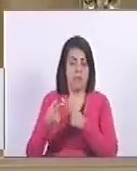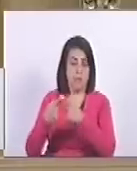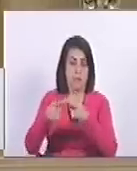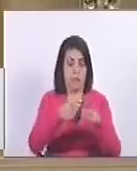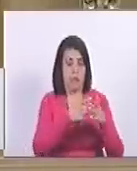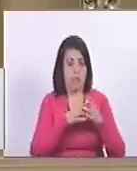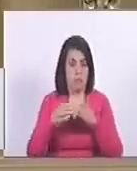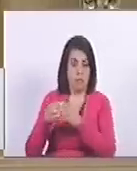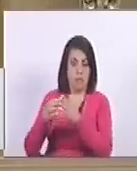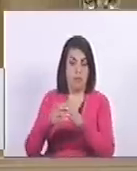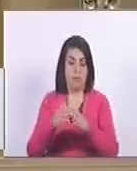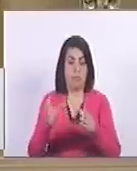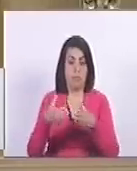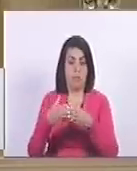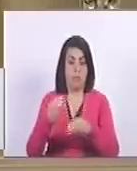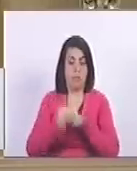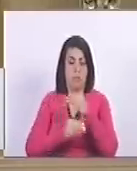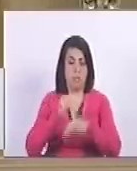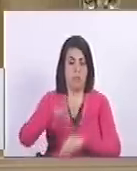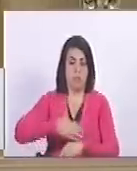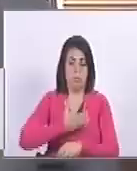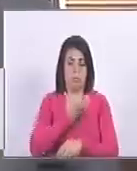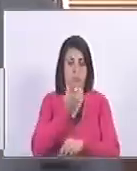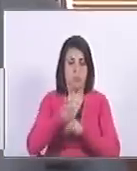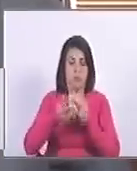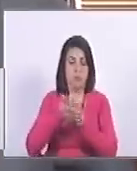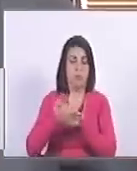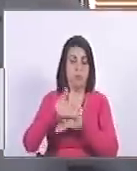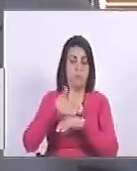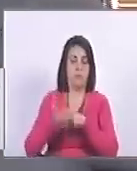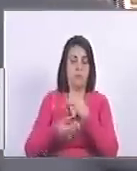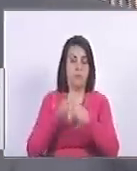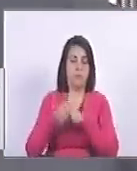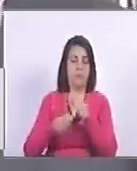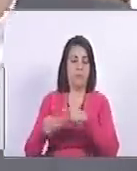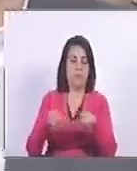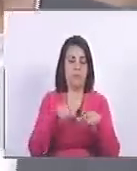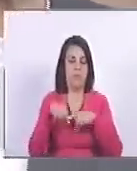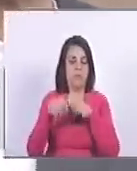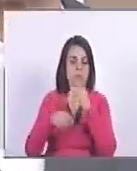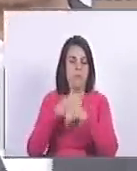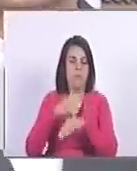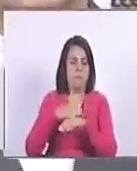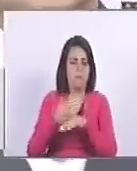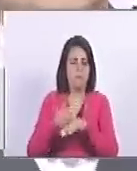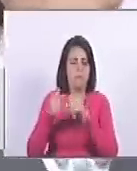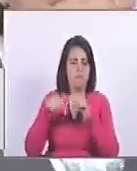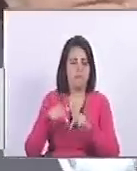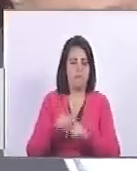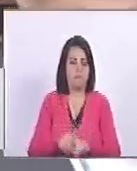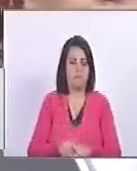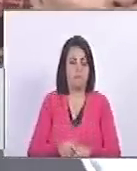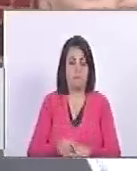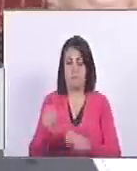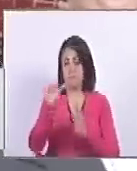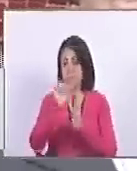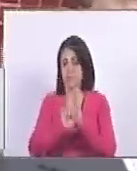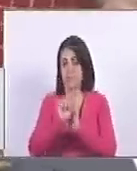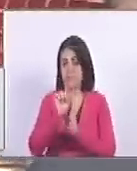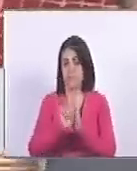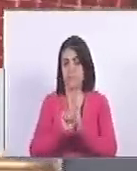distintas formas de agrupación del canto coral reconocen entonces en ese Orfeón Lamas que